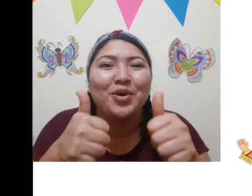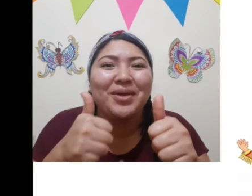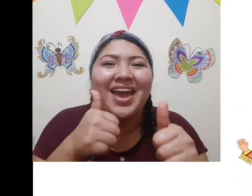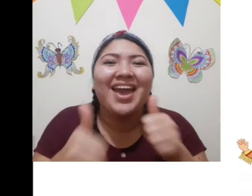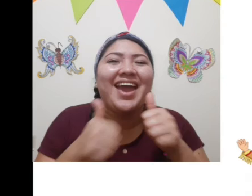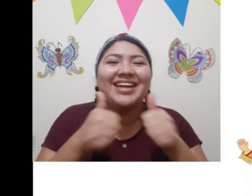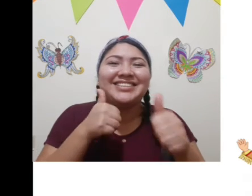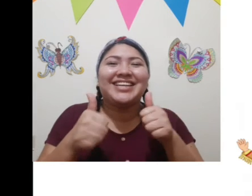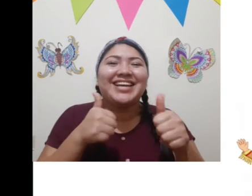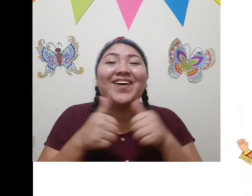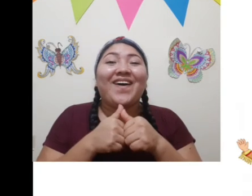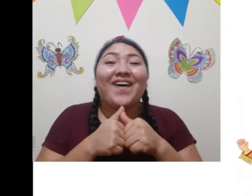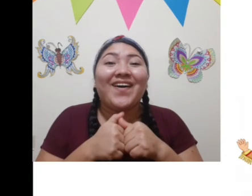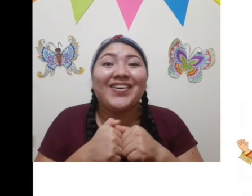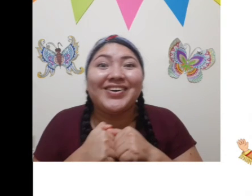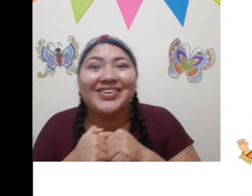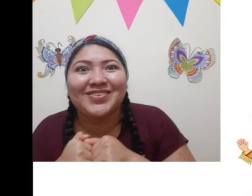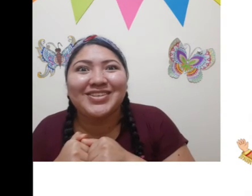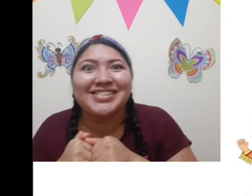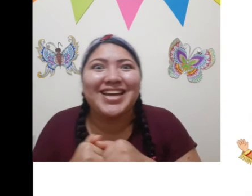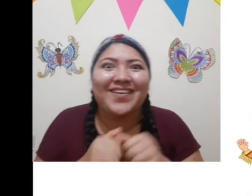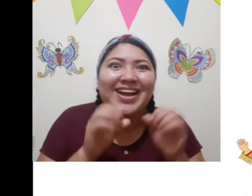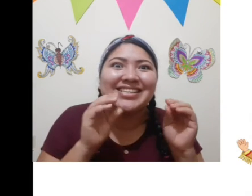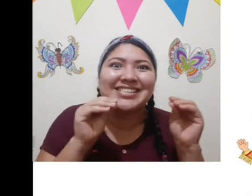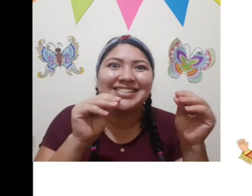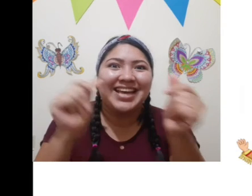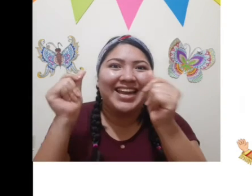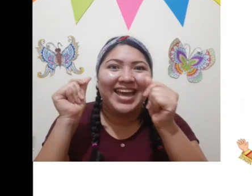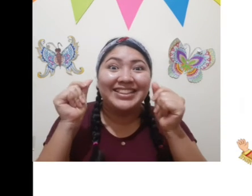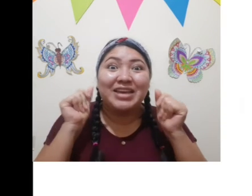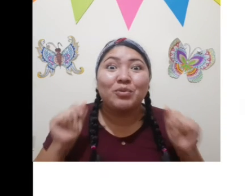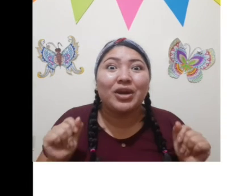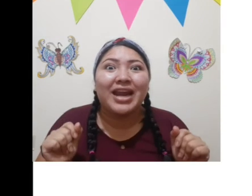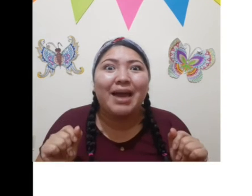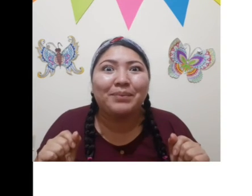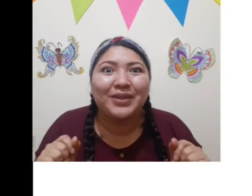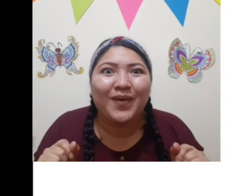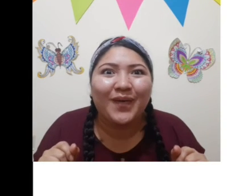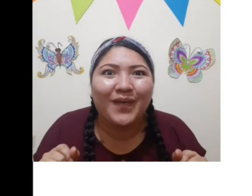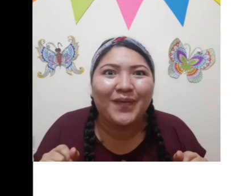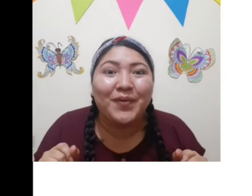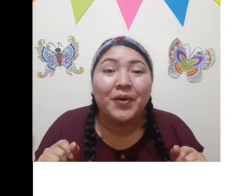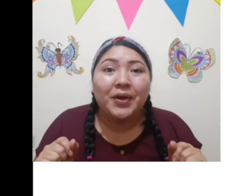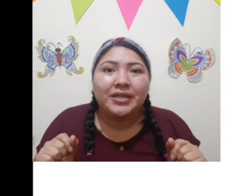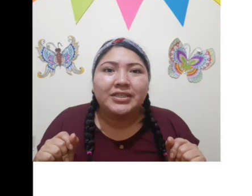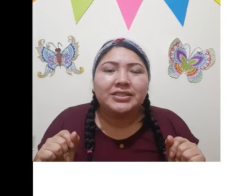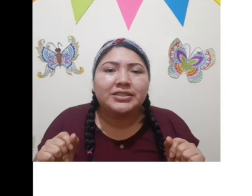muy bien chicos me hicieron excelente y muy rápido